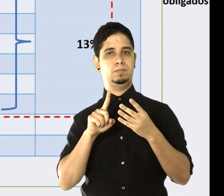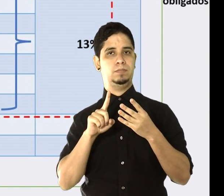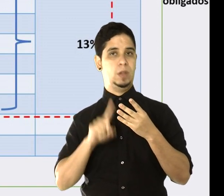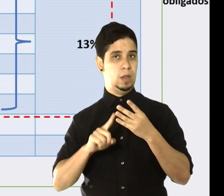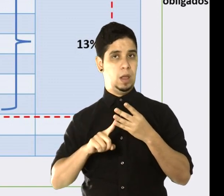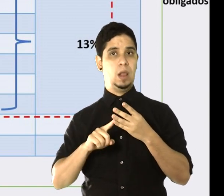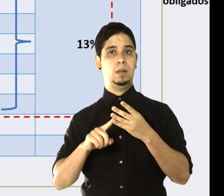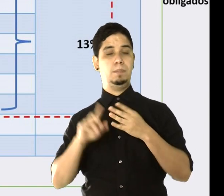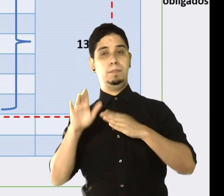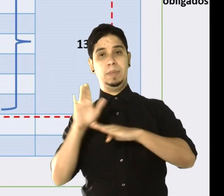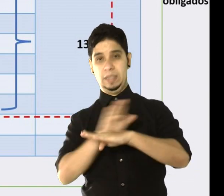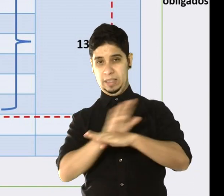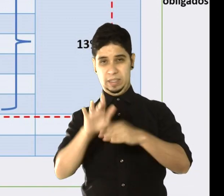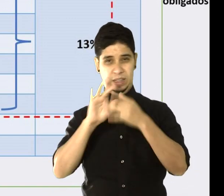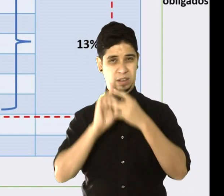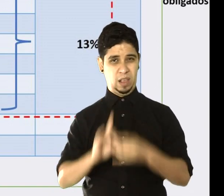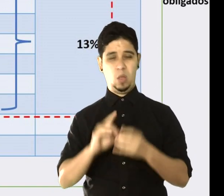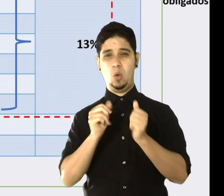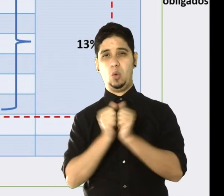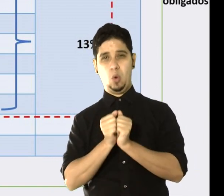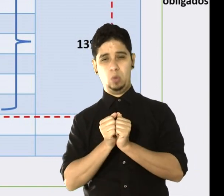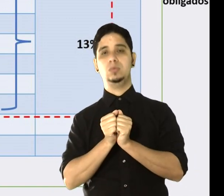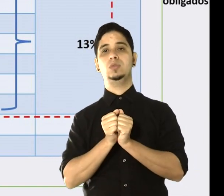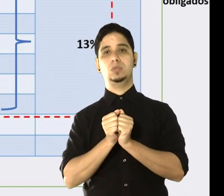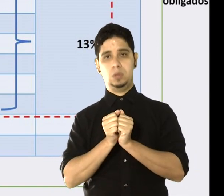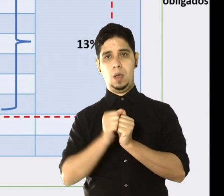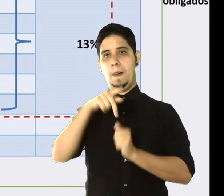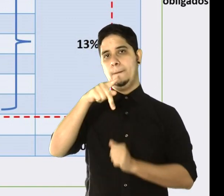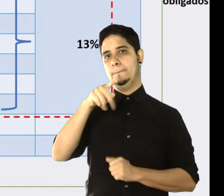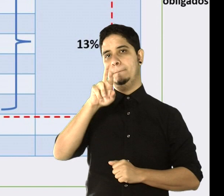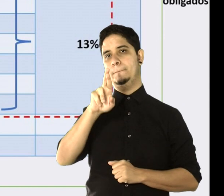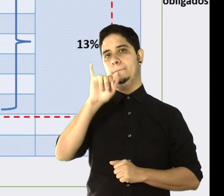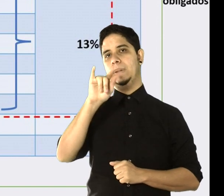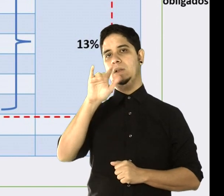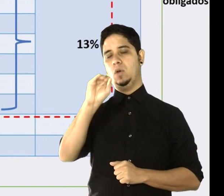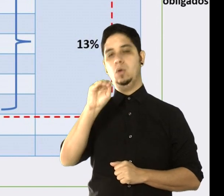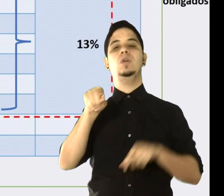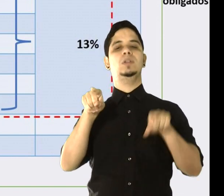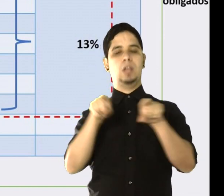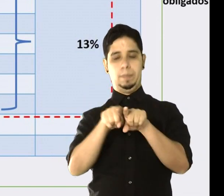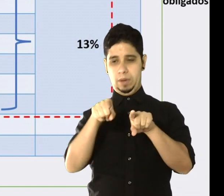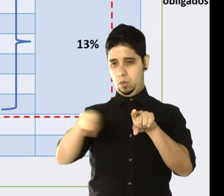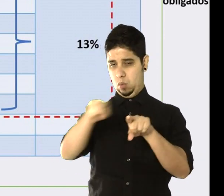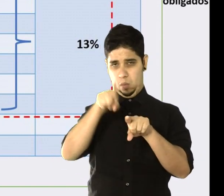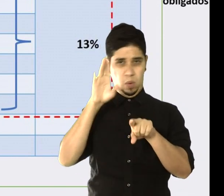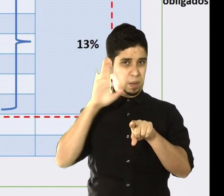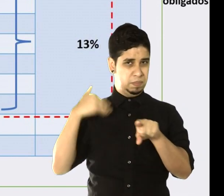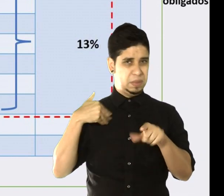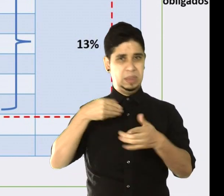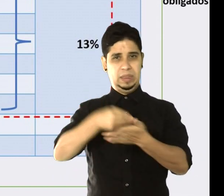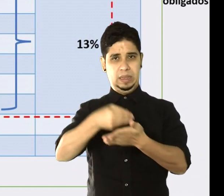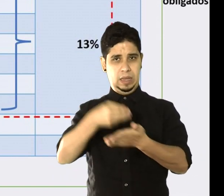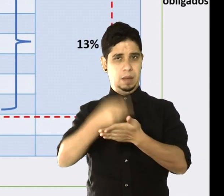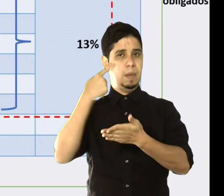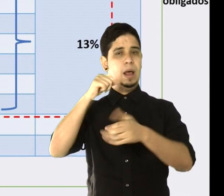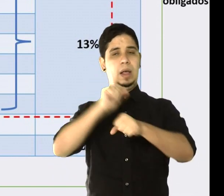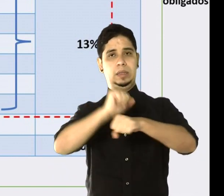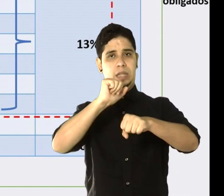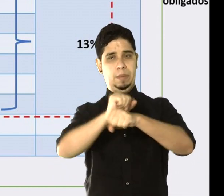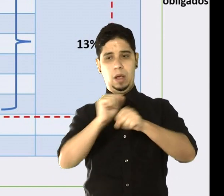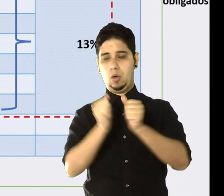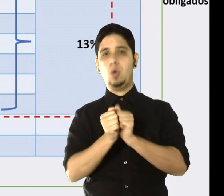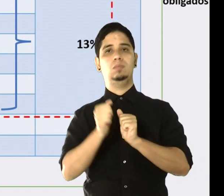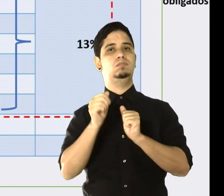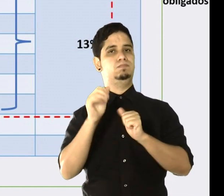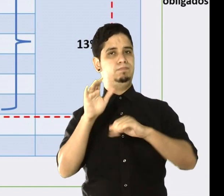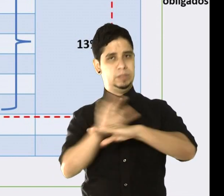compañía de comercio y de industria, PRITCO, también tiene mucho dinero para lo que es las industrias y los edificios